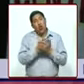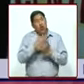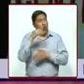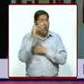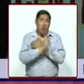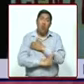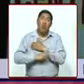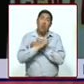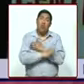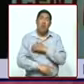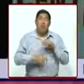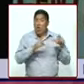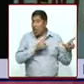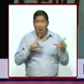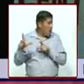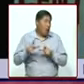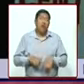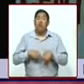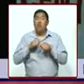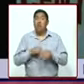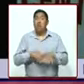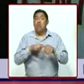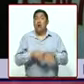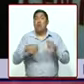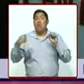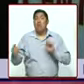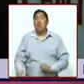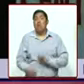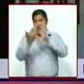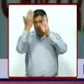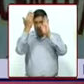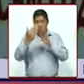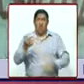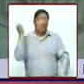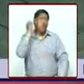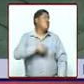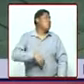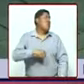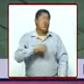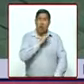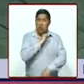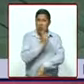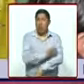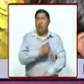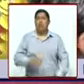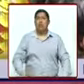para movilizarse, luchar y enfrentar este abuso de autoridad.